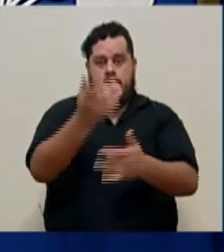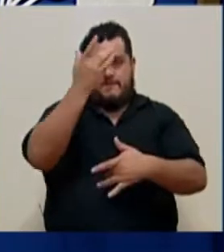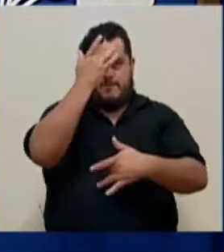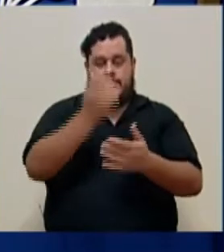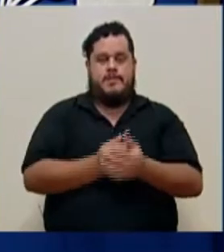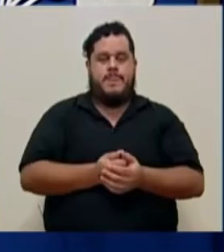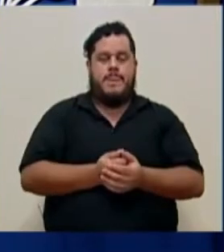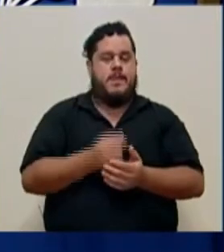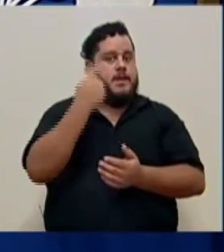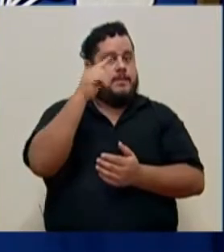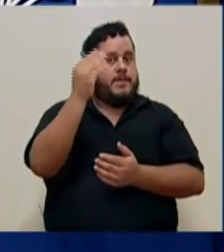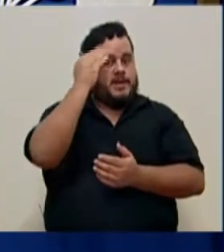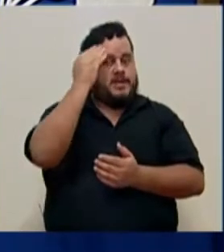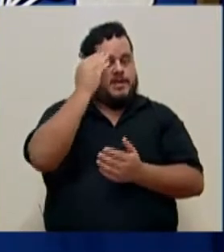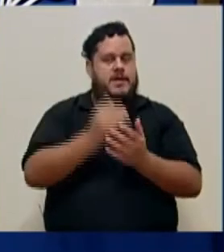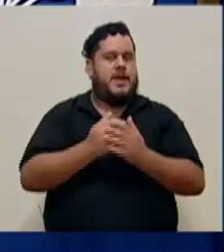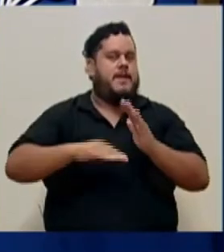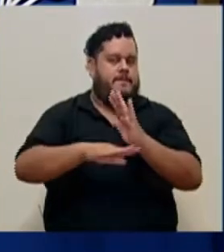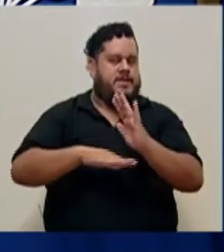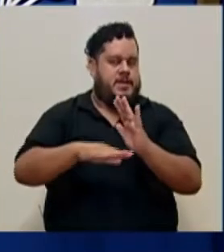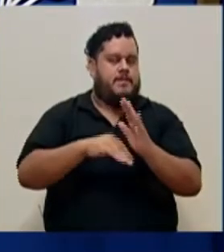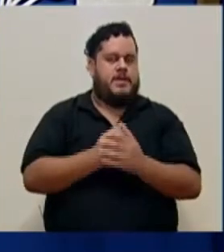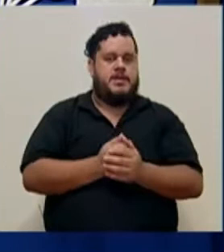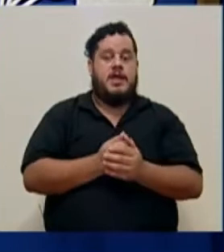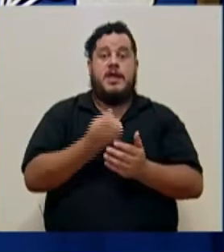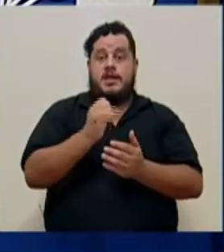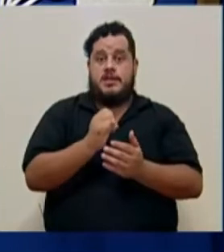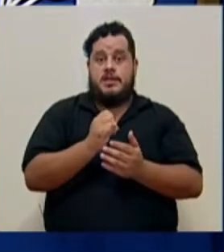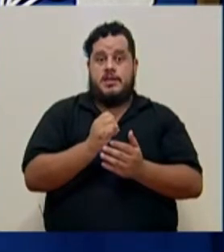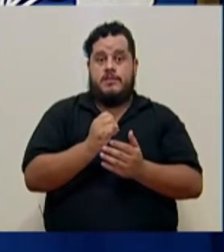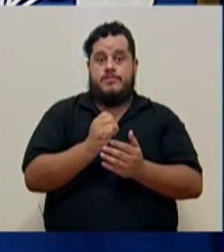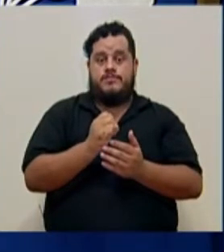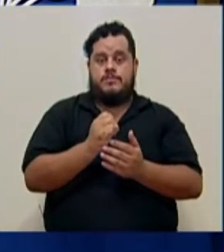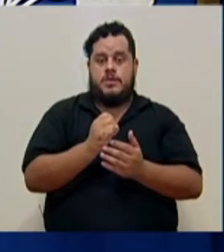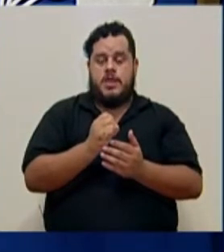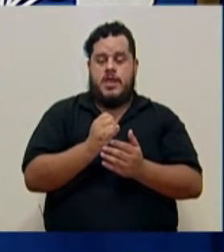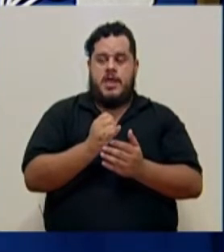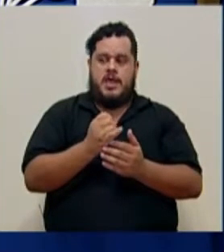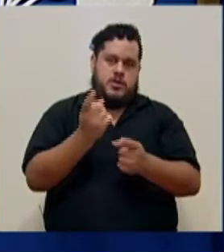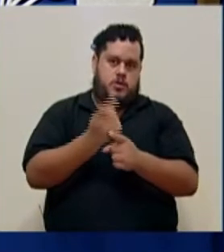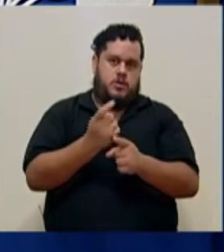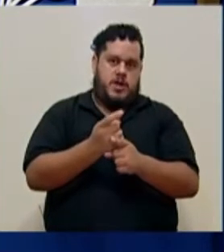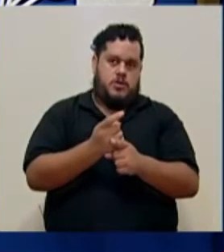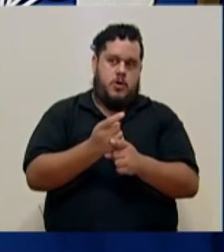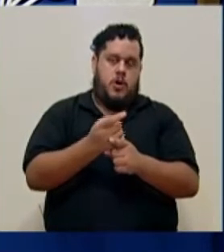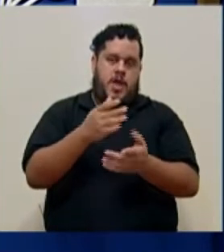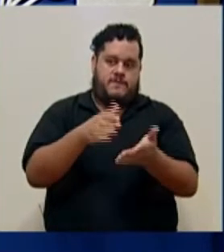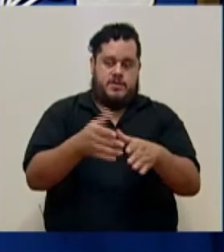enfermedad para saber, básicamente, si corresponde el fallecimiento de esa